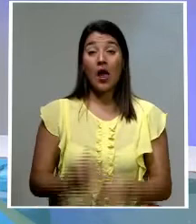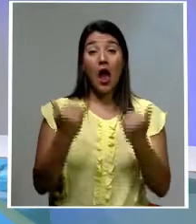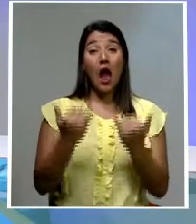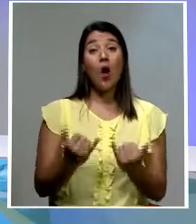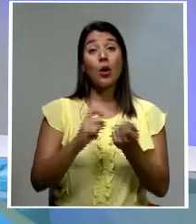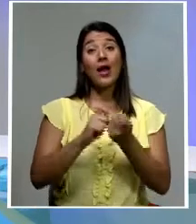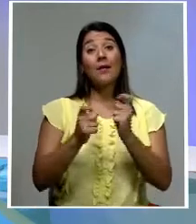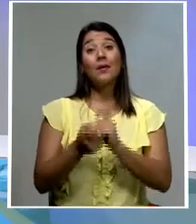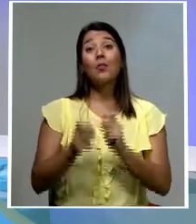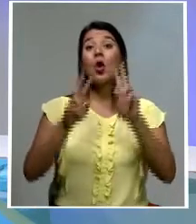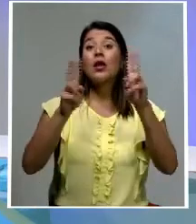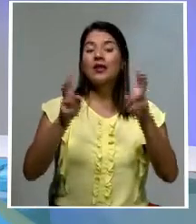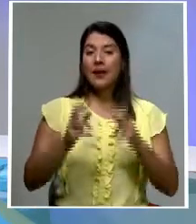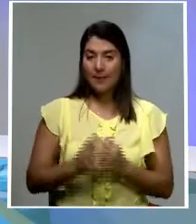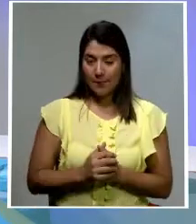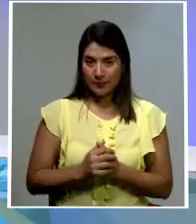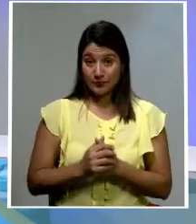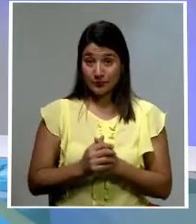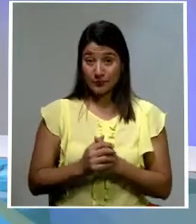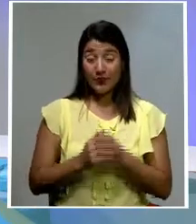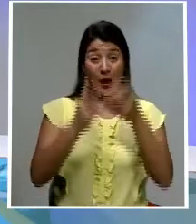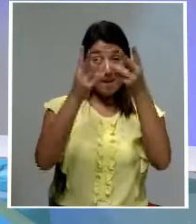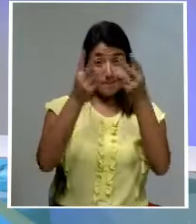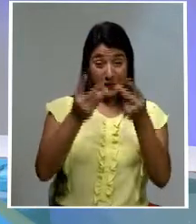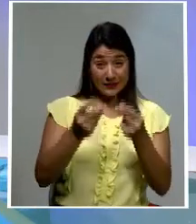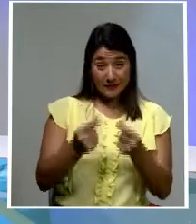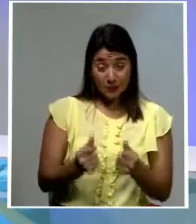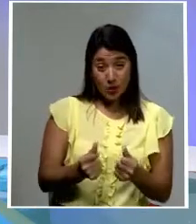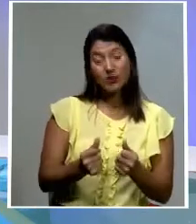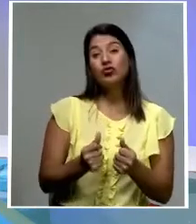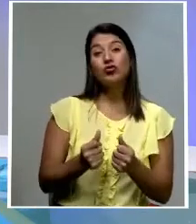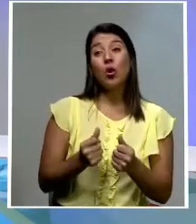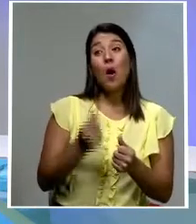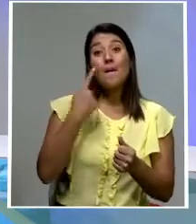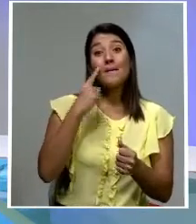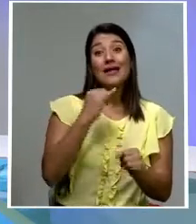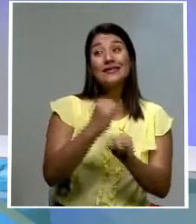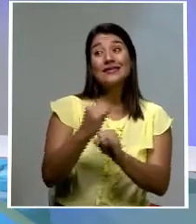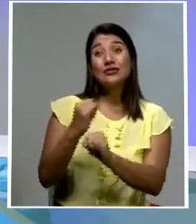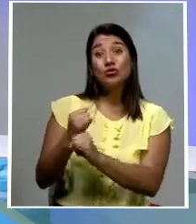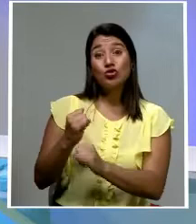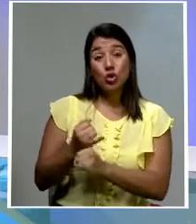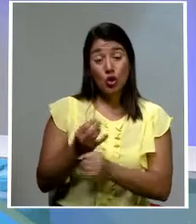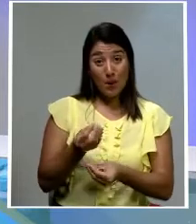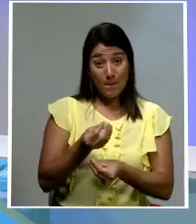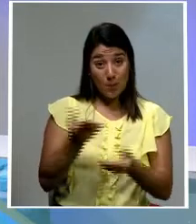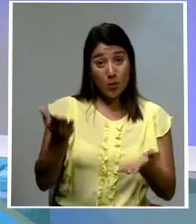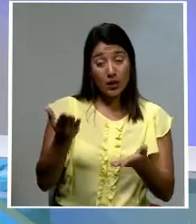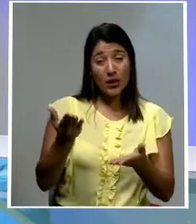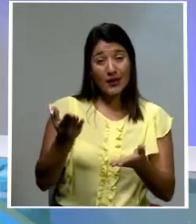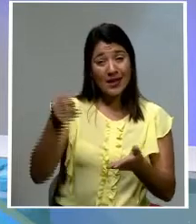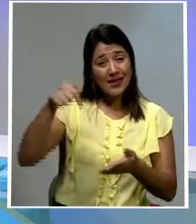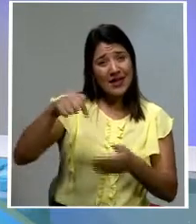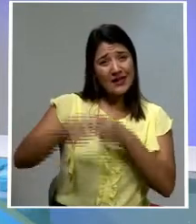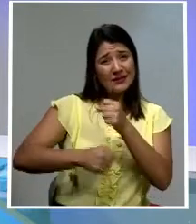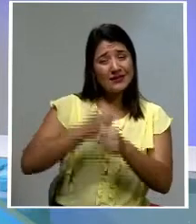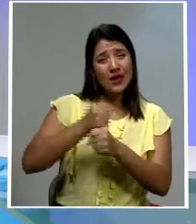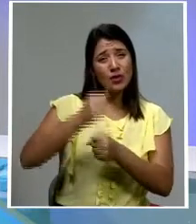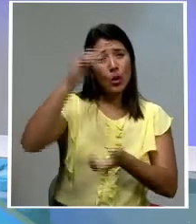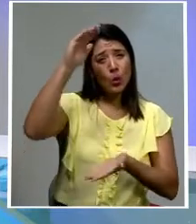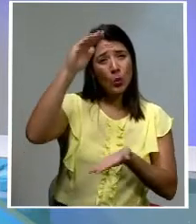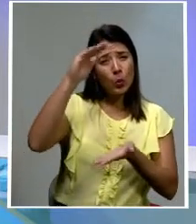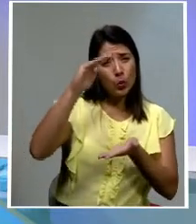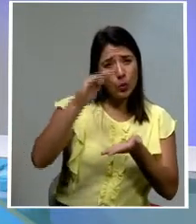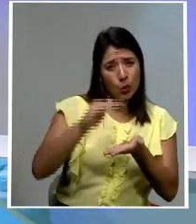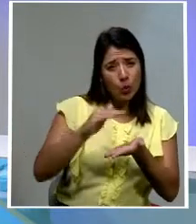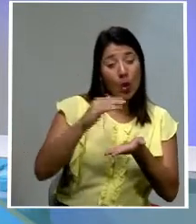Cambiamos de tema. El recorte en el presupuesto de instituciones públicas importantísimas para dar ayuda